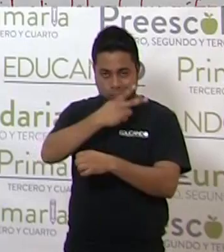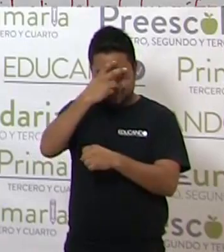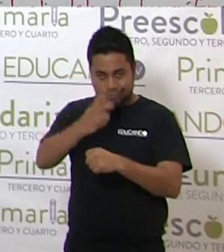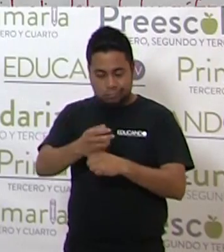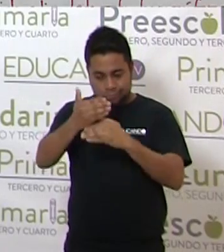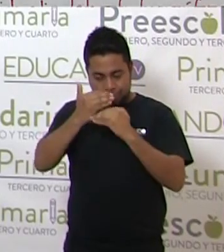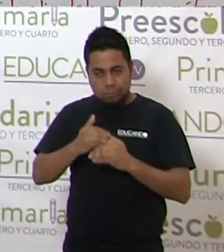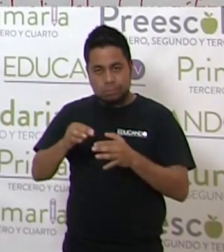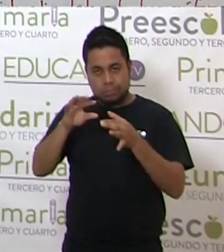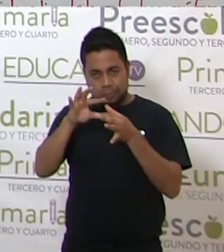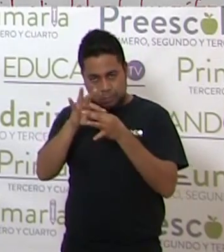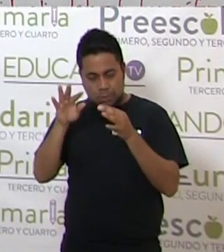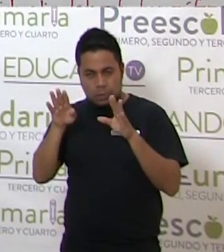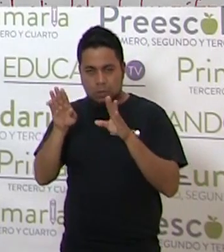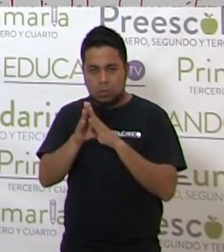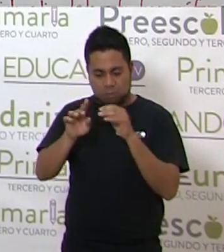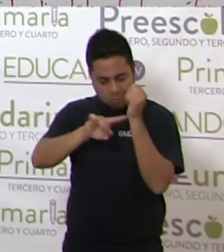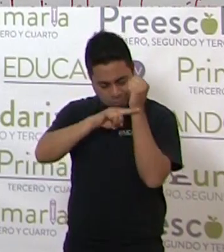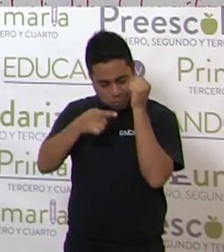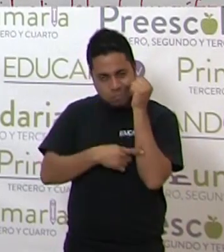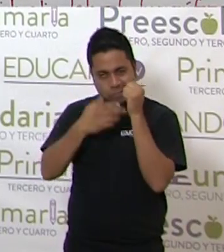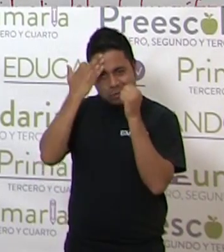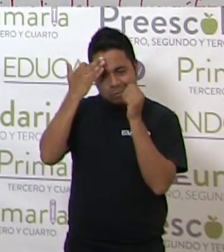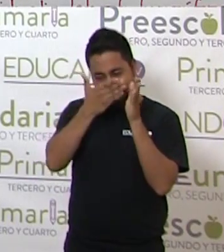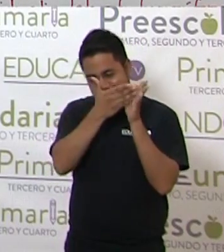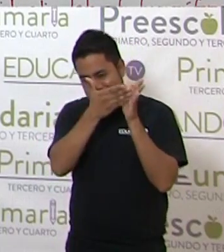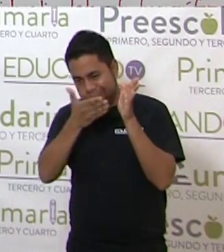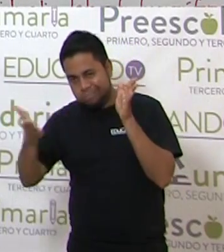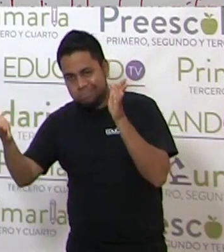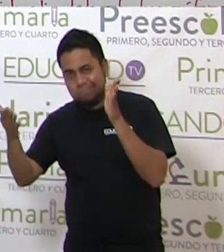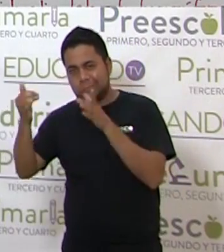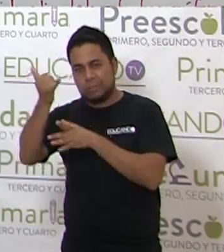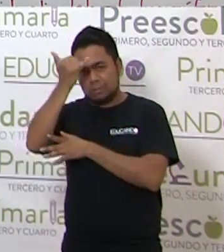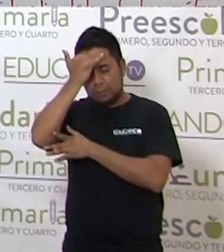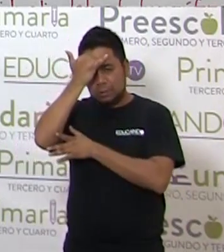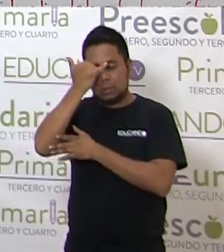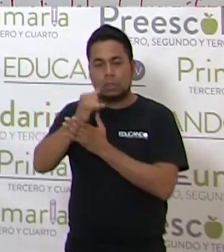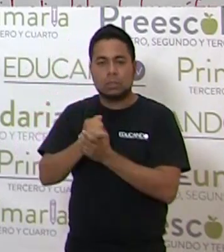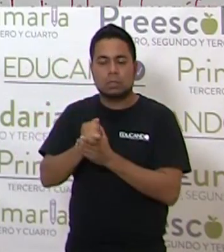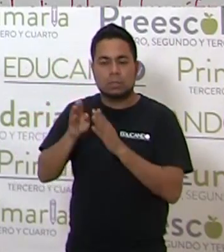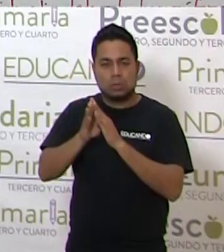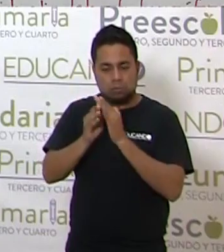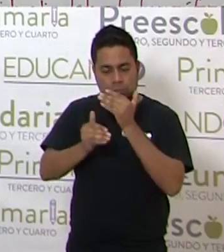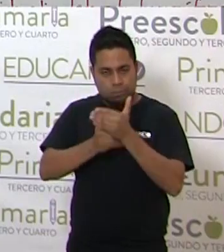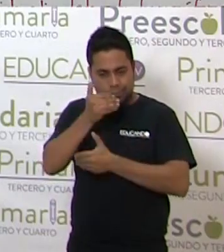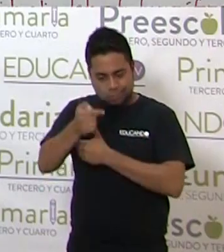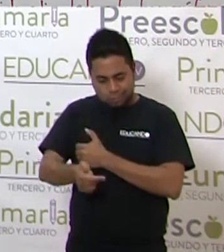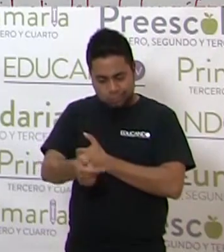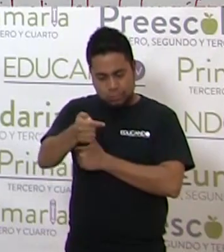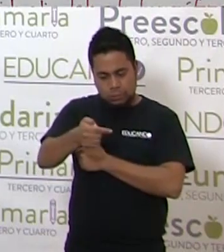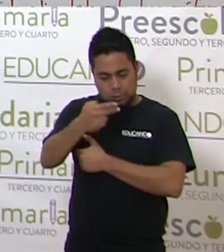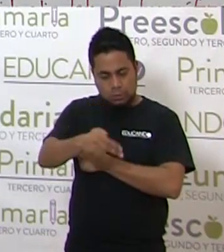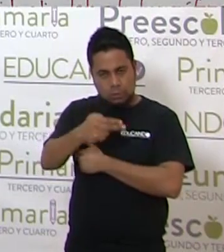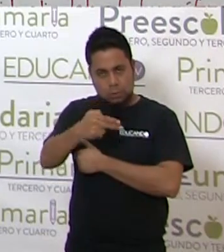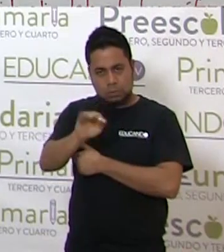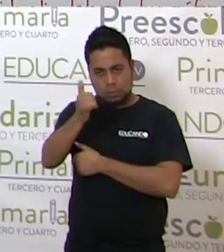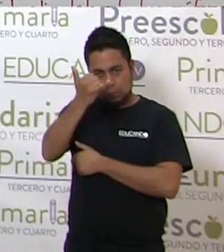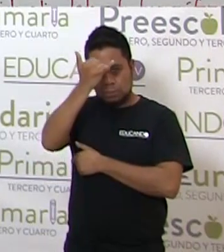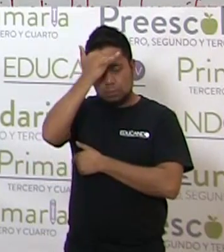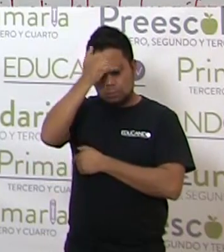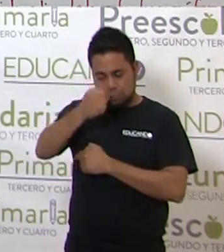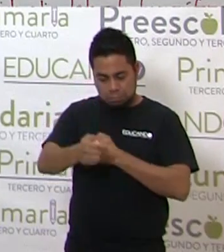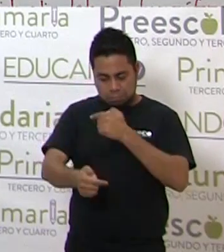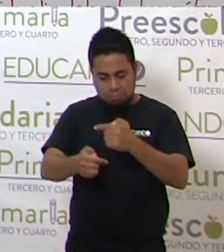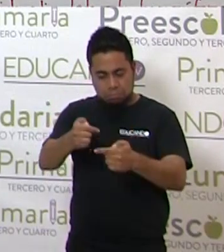habla del periodo de gestación de la vaca, ¿sí? De las etapas, cómo se llaman las etapas por las que una